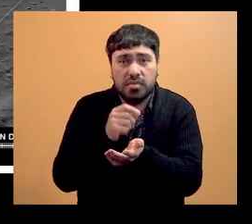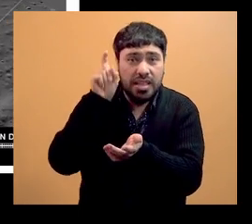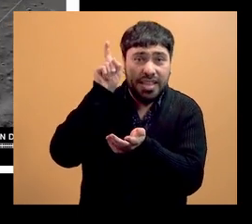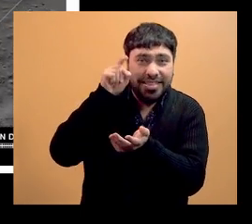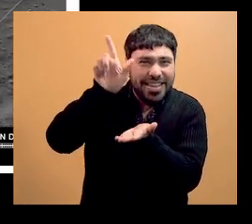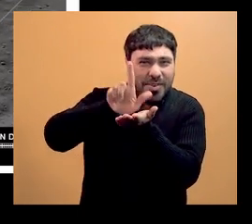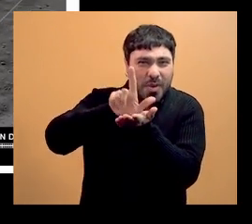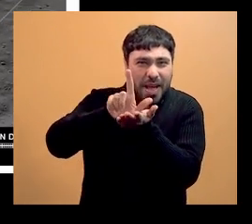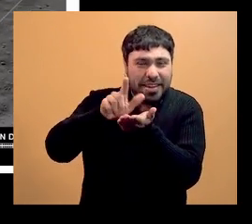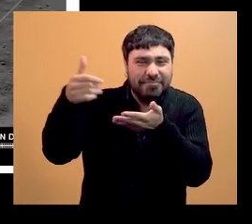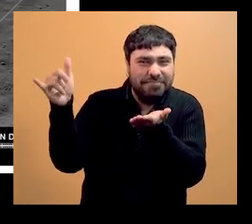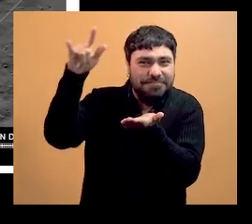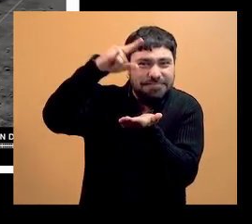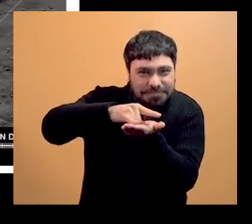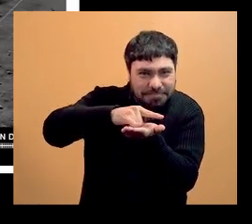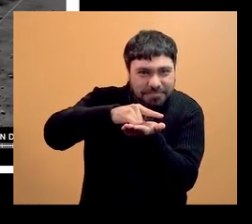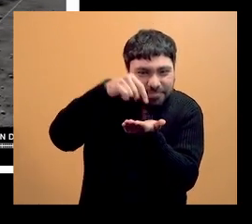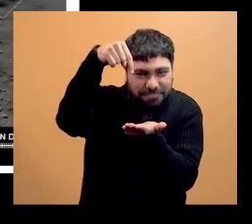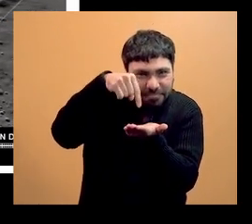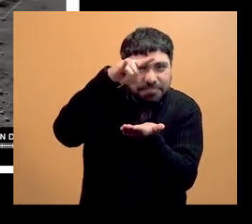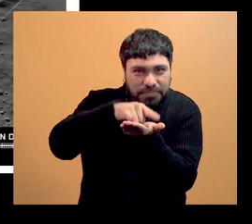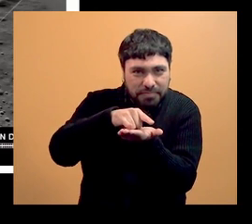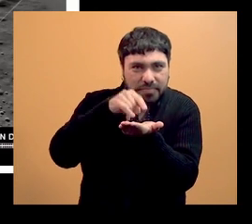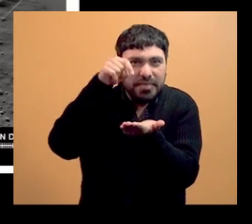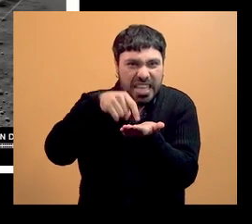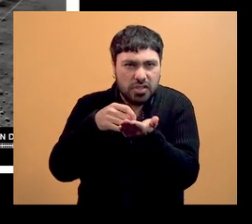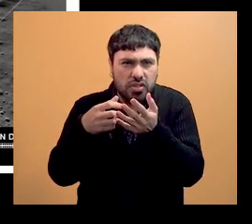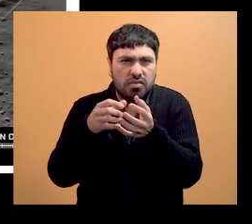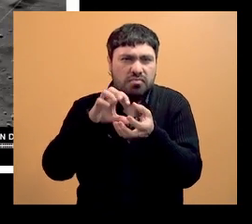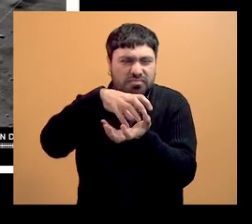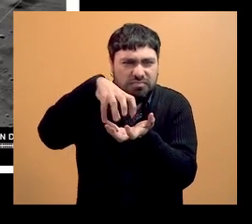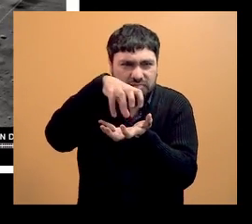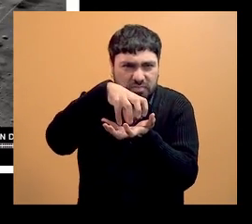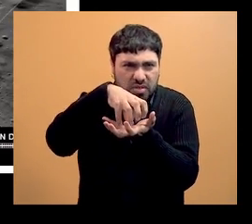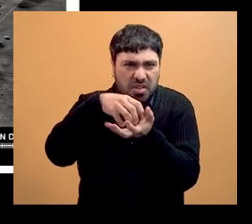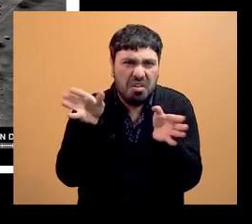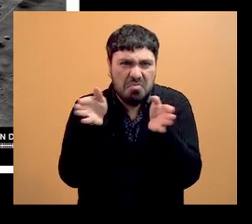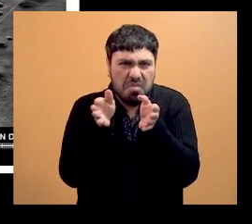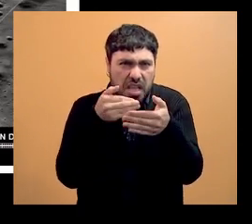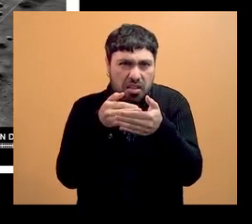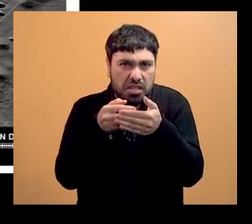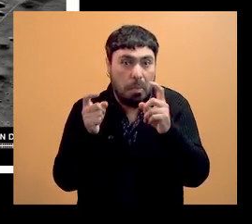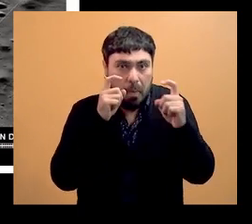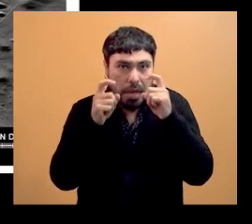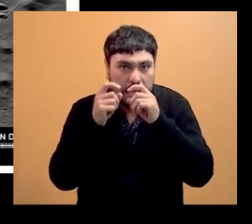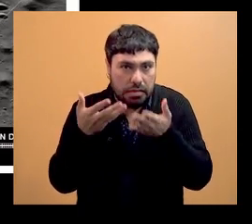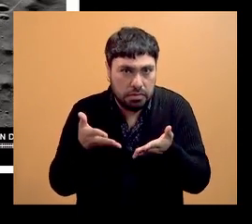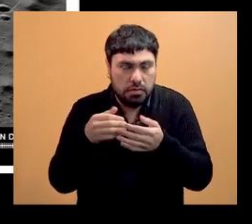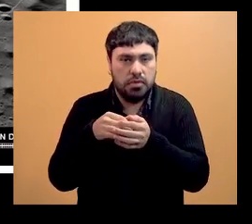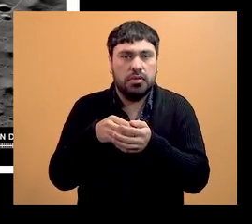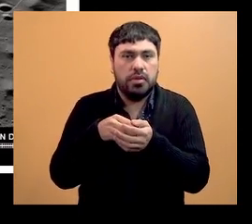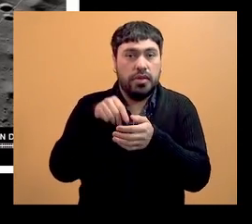realidad correspondía a rocas del tamaño de vehículos pequeños. Era una zona muy peligrosa de aterrizar que estaba al norte